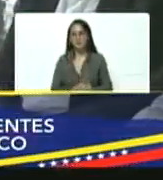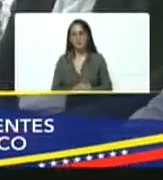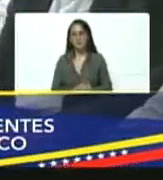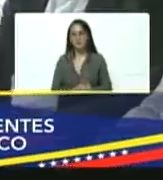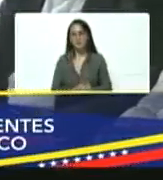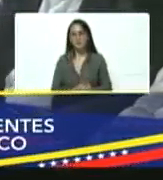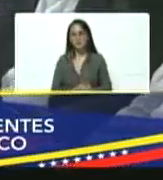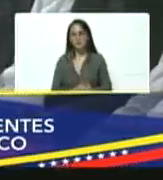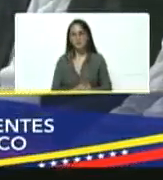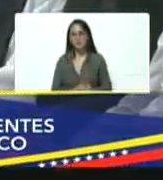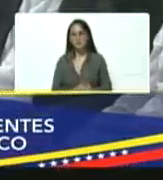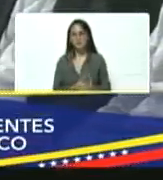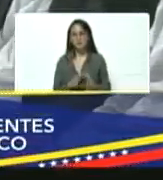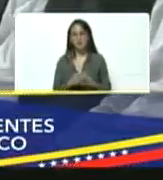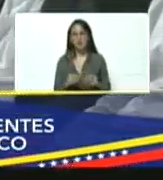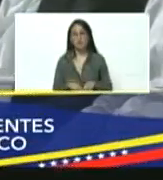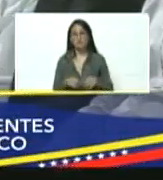Lo deformó todo.